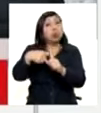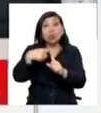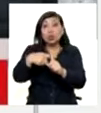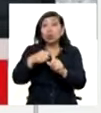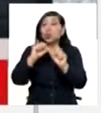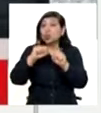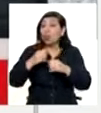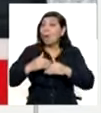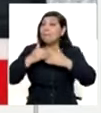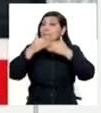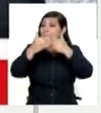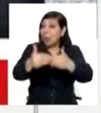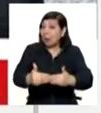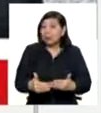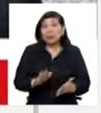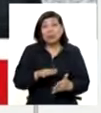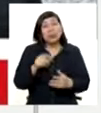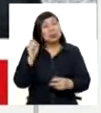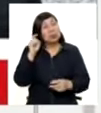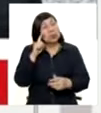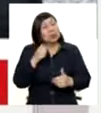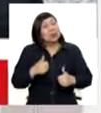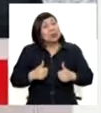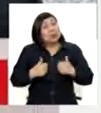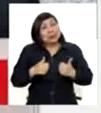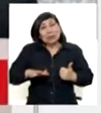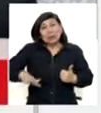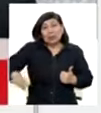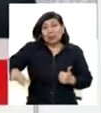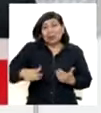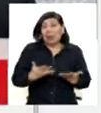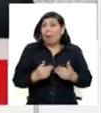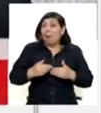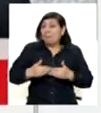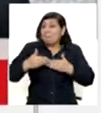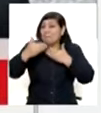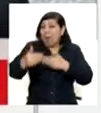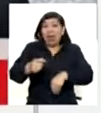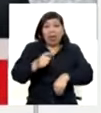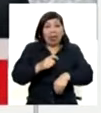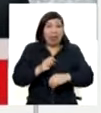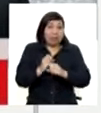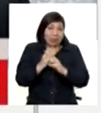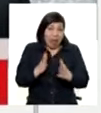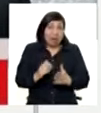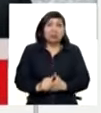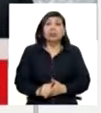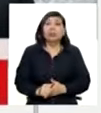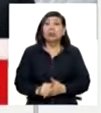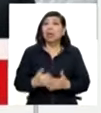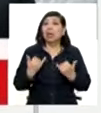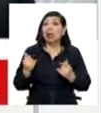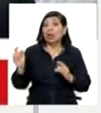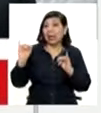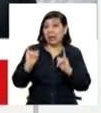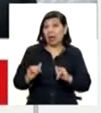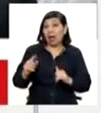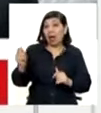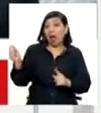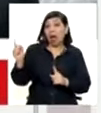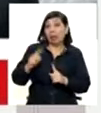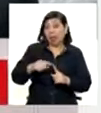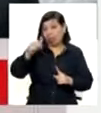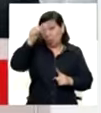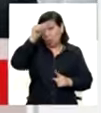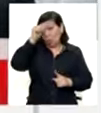hemos decidido, dado la gravedad también de la situación, alargar esa campaña y ese punto de acopio se queda hasta el domingo,